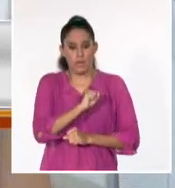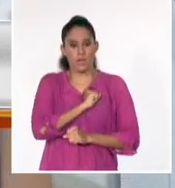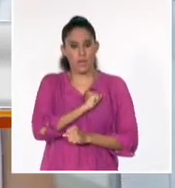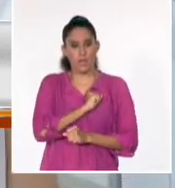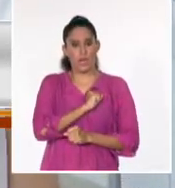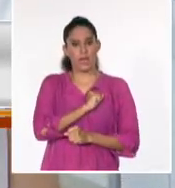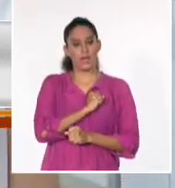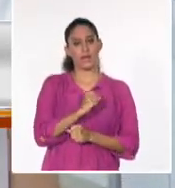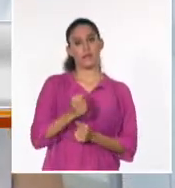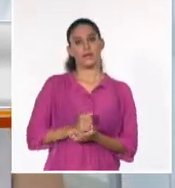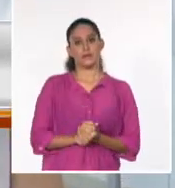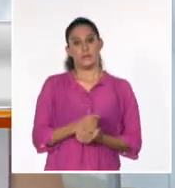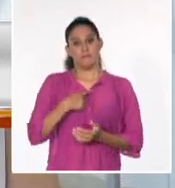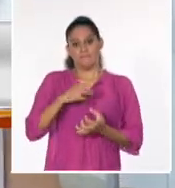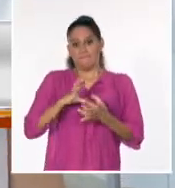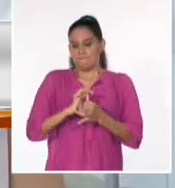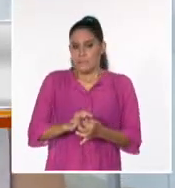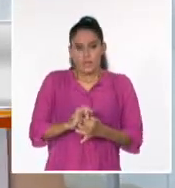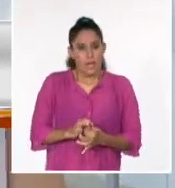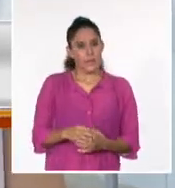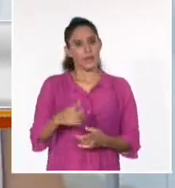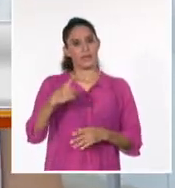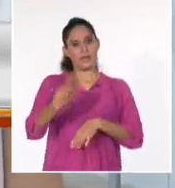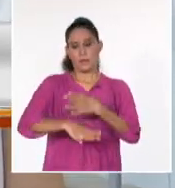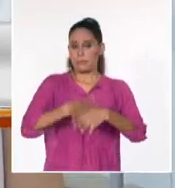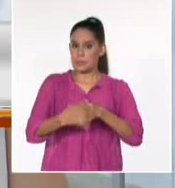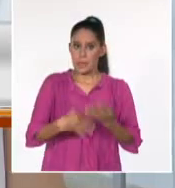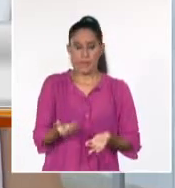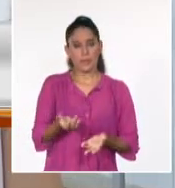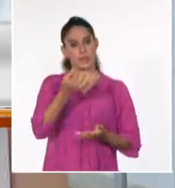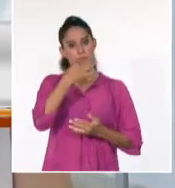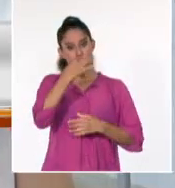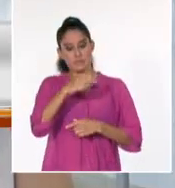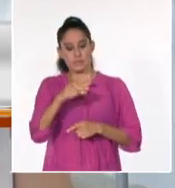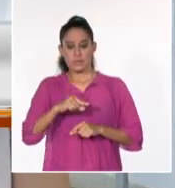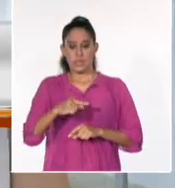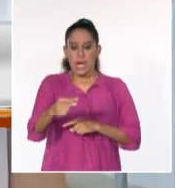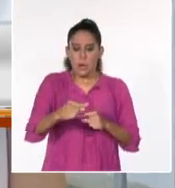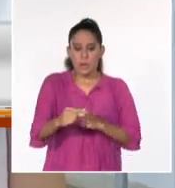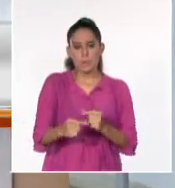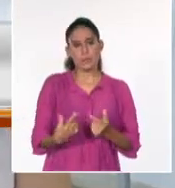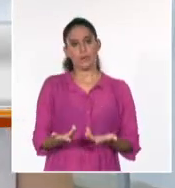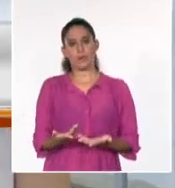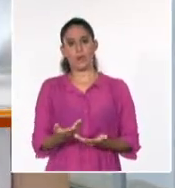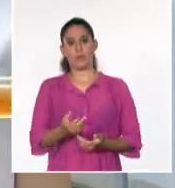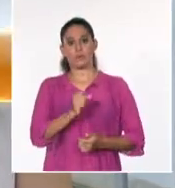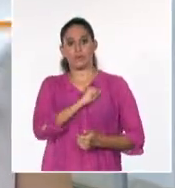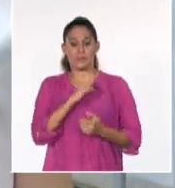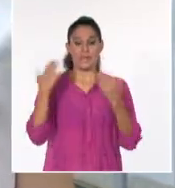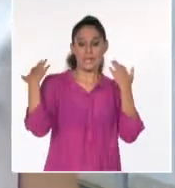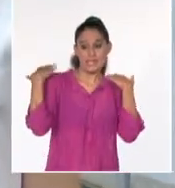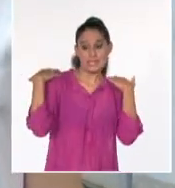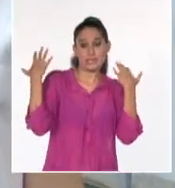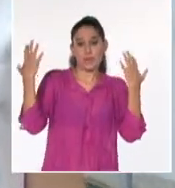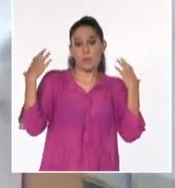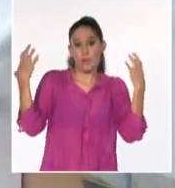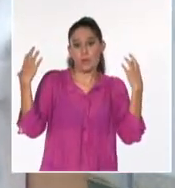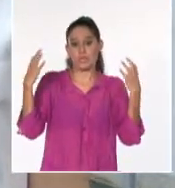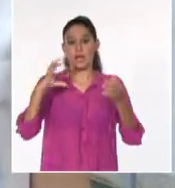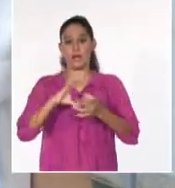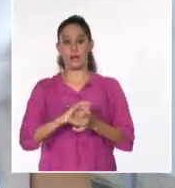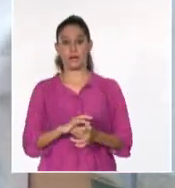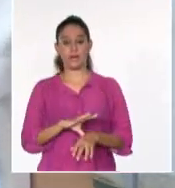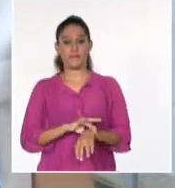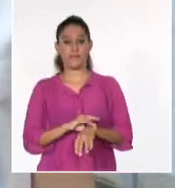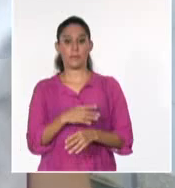bastante complicada, y él ha tenido bastantes procesos respiratorios. Hace poquito ahora él tuvo casualmente neumonía. Yo le estaba explicando incluso ahora